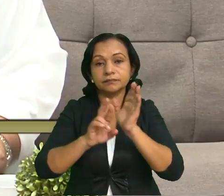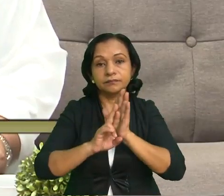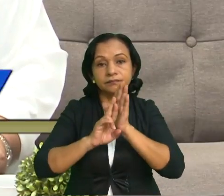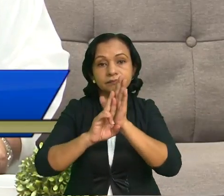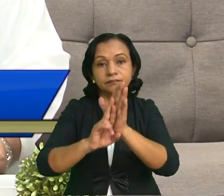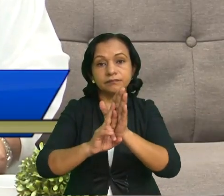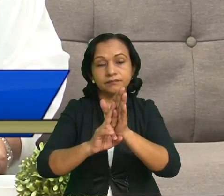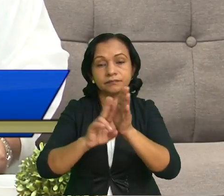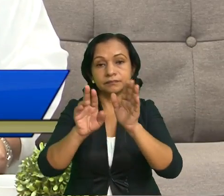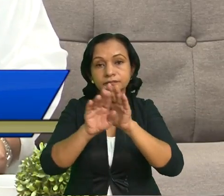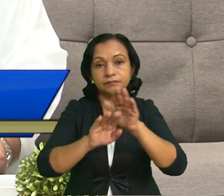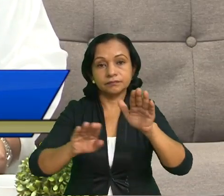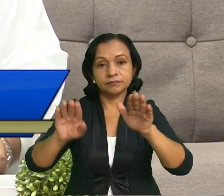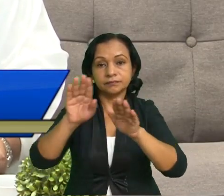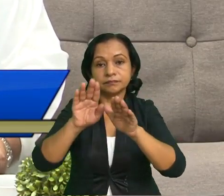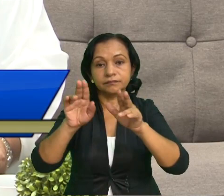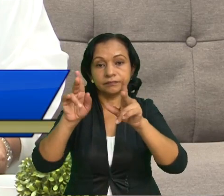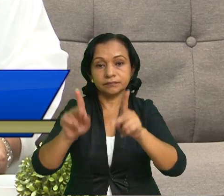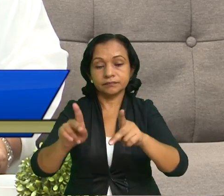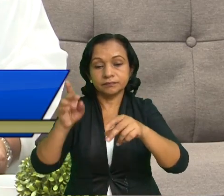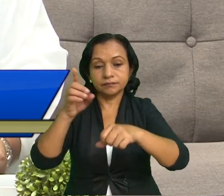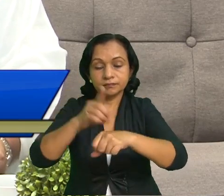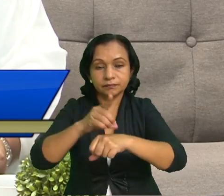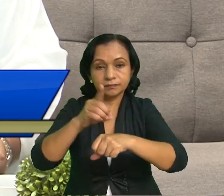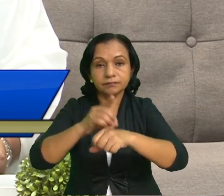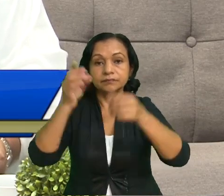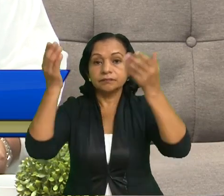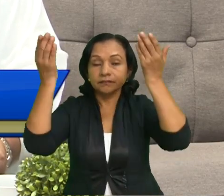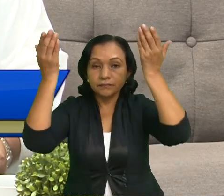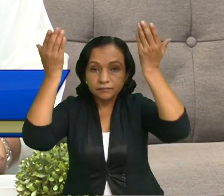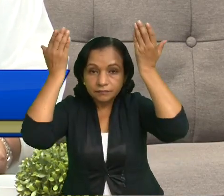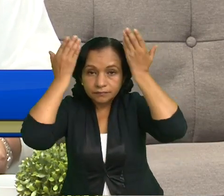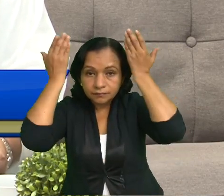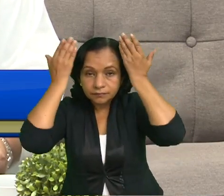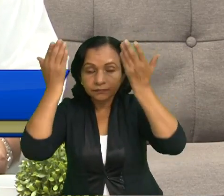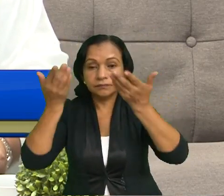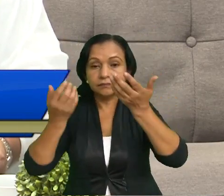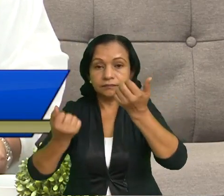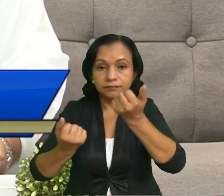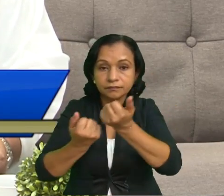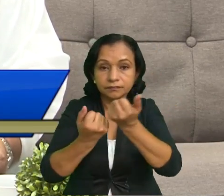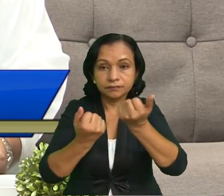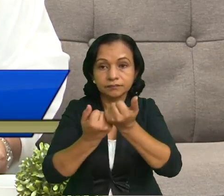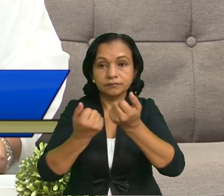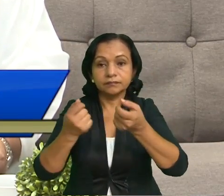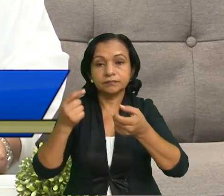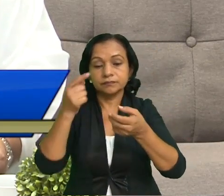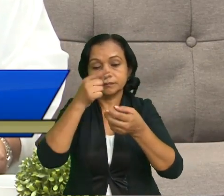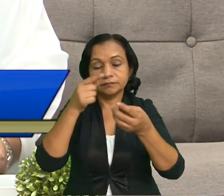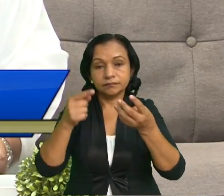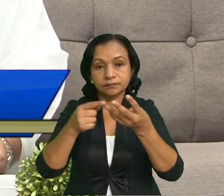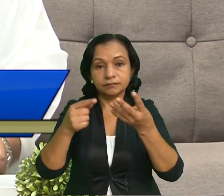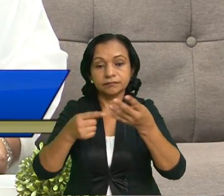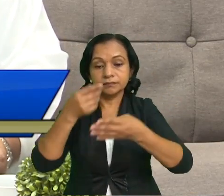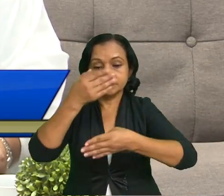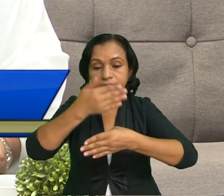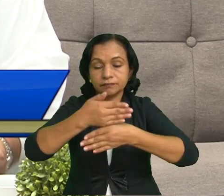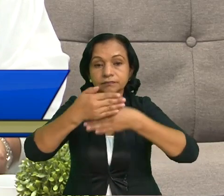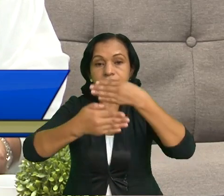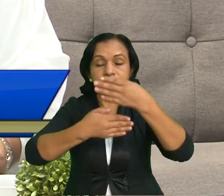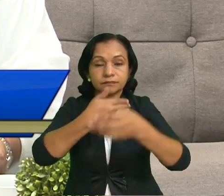través de más recursos humanos médicos de enfermería y también técnicos de apoyo pero también desde el punto de vista de infraestructura